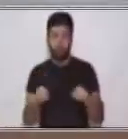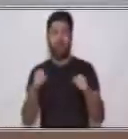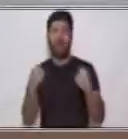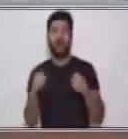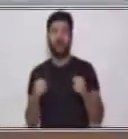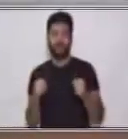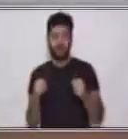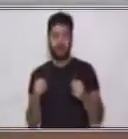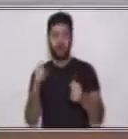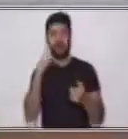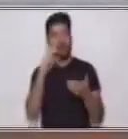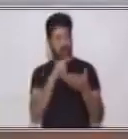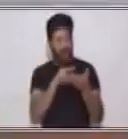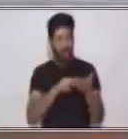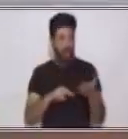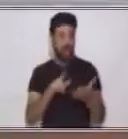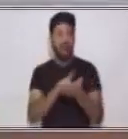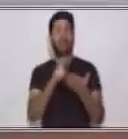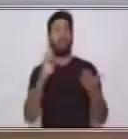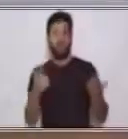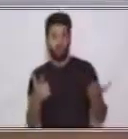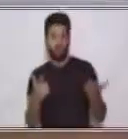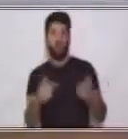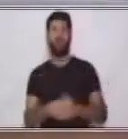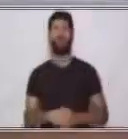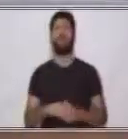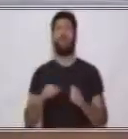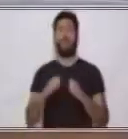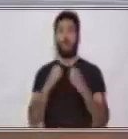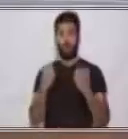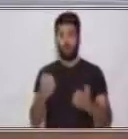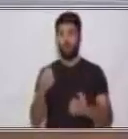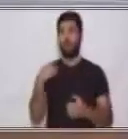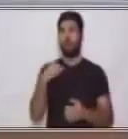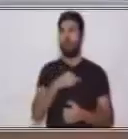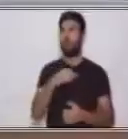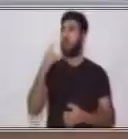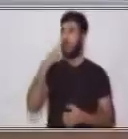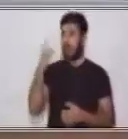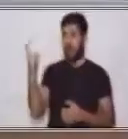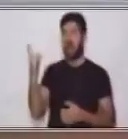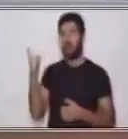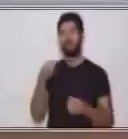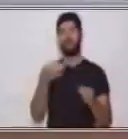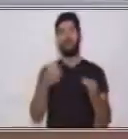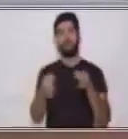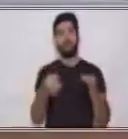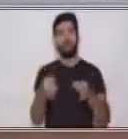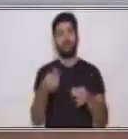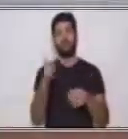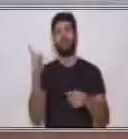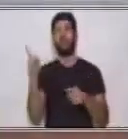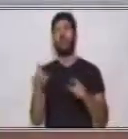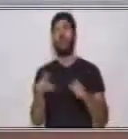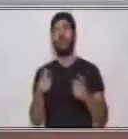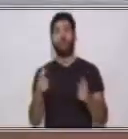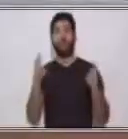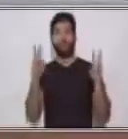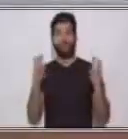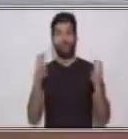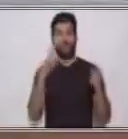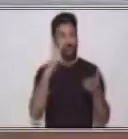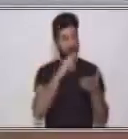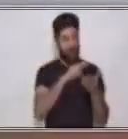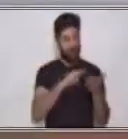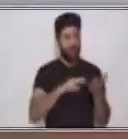hábito. Pero antes de poder dar estos tips, y lo podemos ver de esta forma, quiero explicarles acerca de la lectura y lo